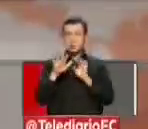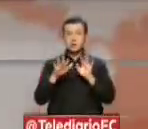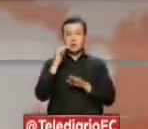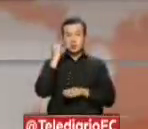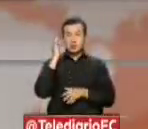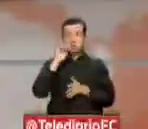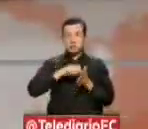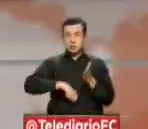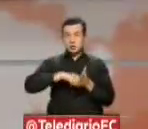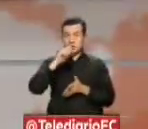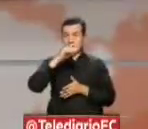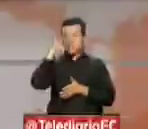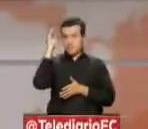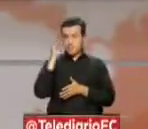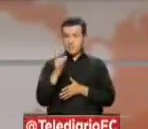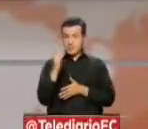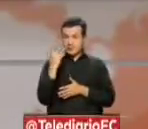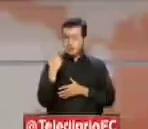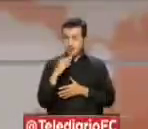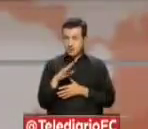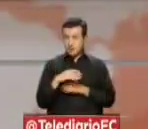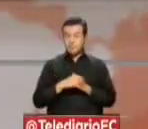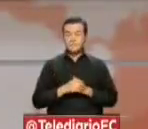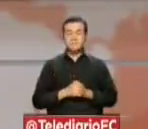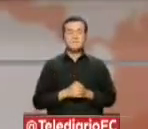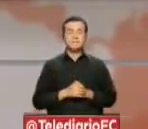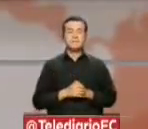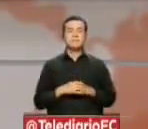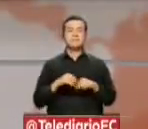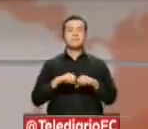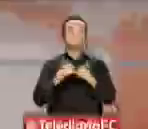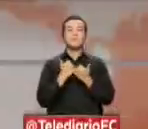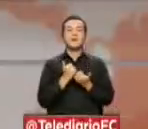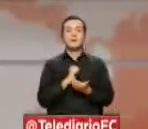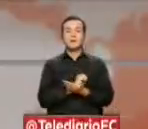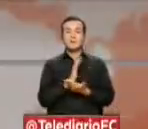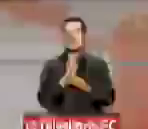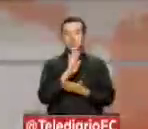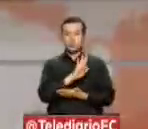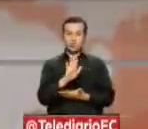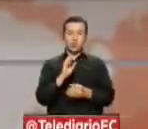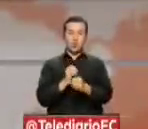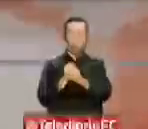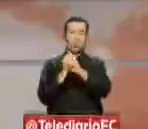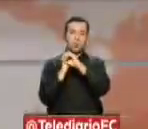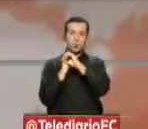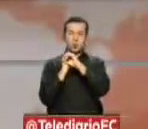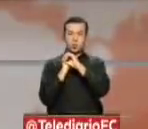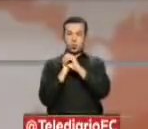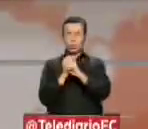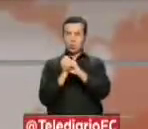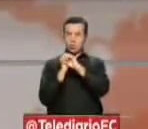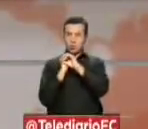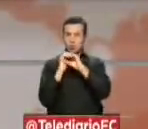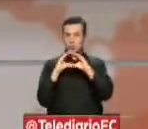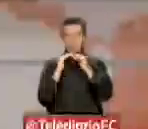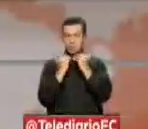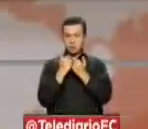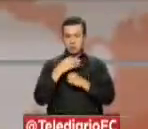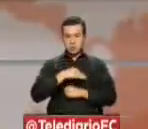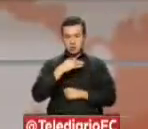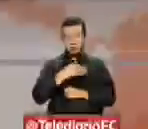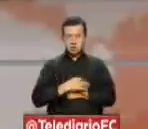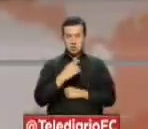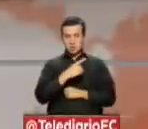de aprobado este cuerpo normativo, la Asamblea tiene la obligación de constituir el Comité de Ética,